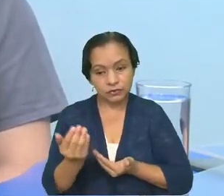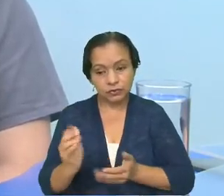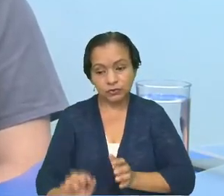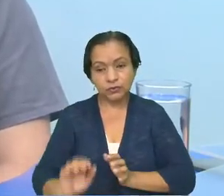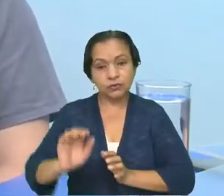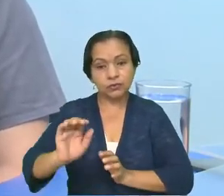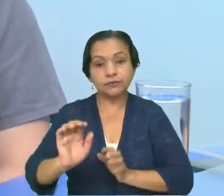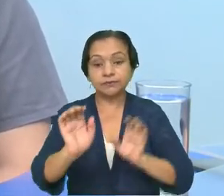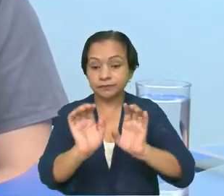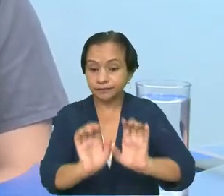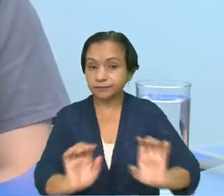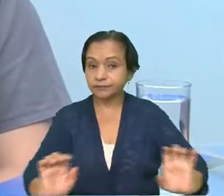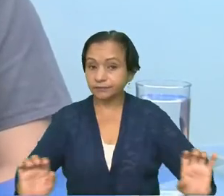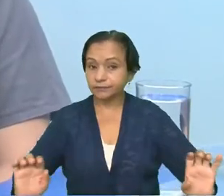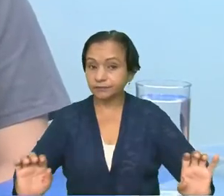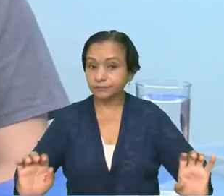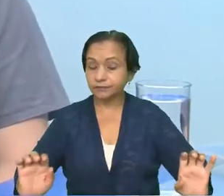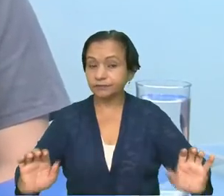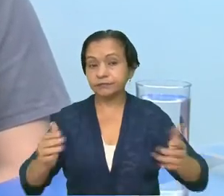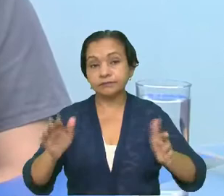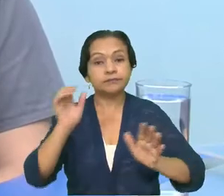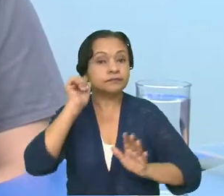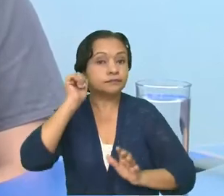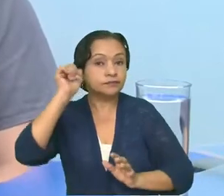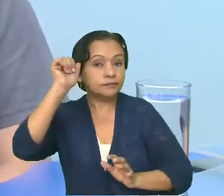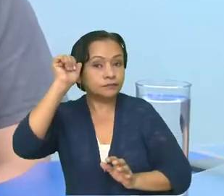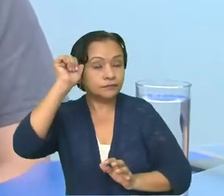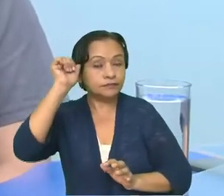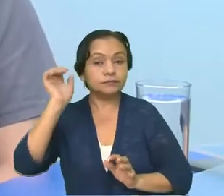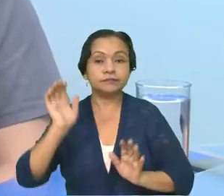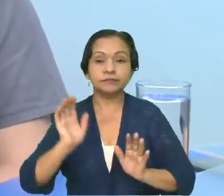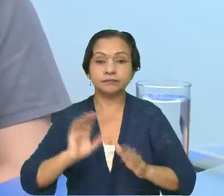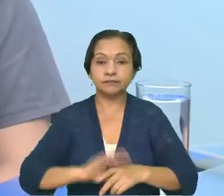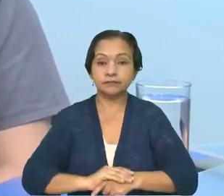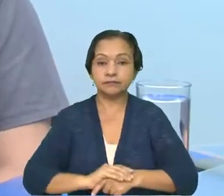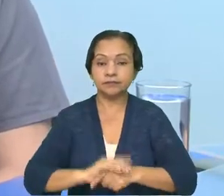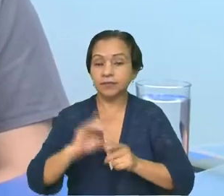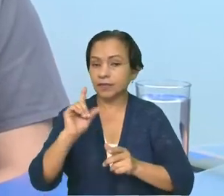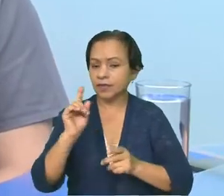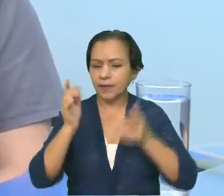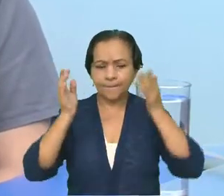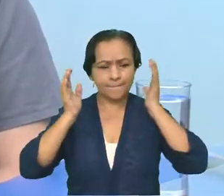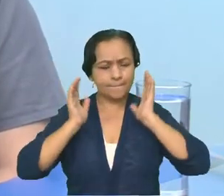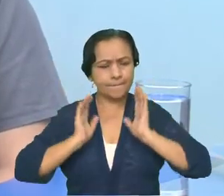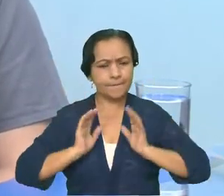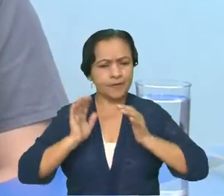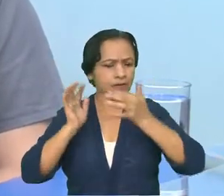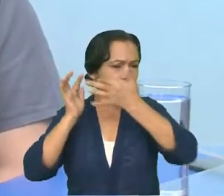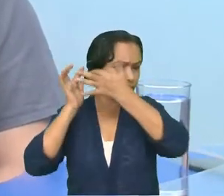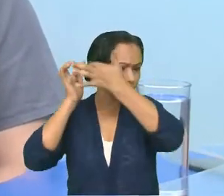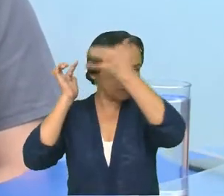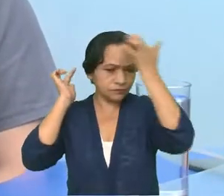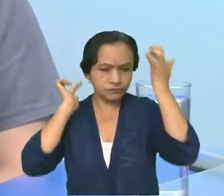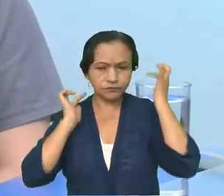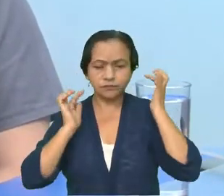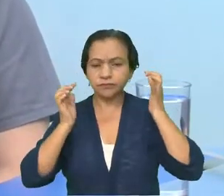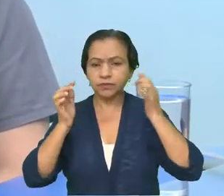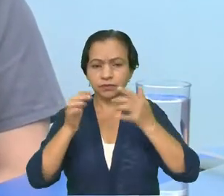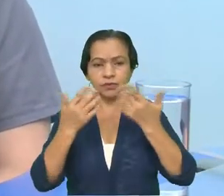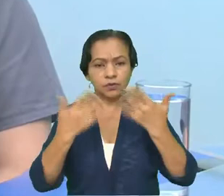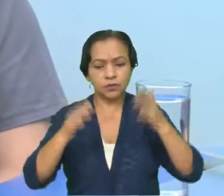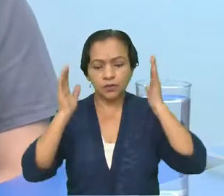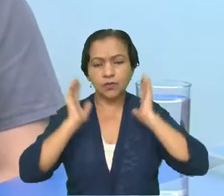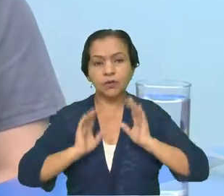de los niños, y bueno, ya cuando somos adultos tenemos que tener toda la estructura nerviosa cubierta por la